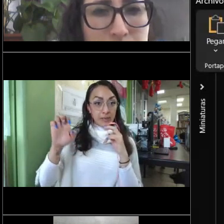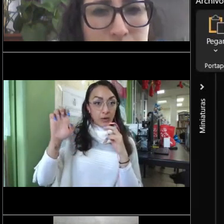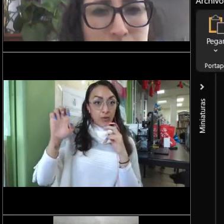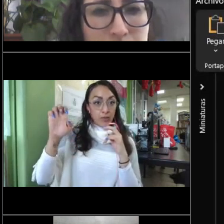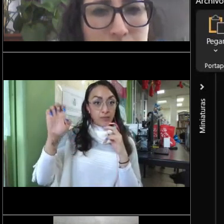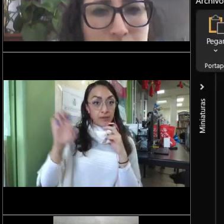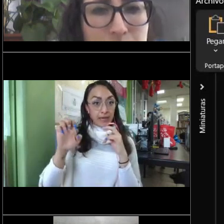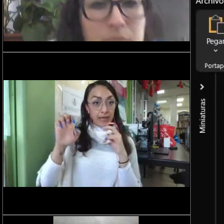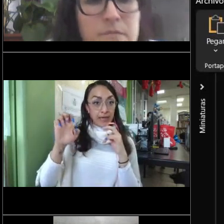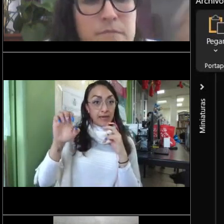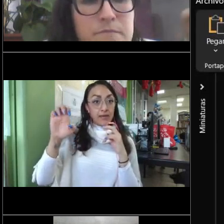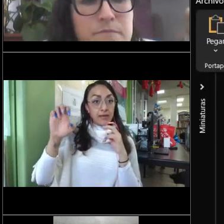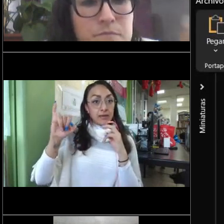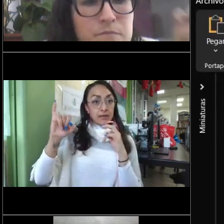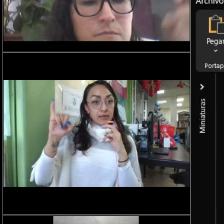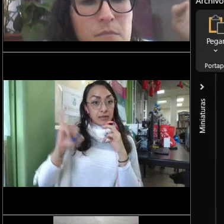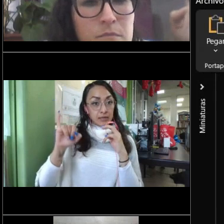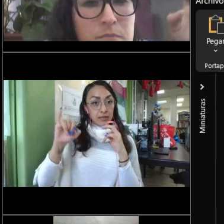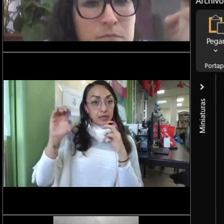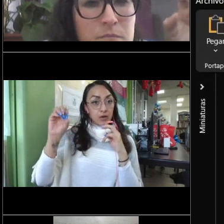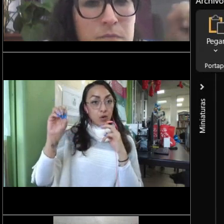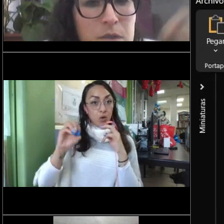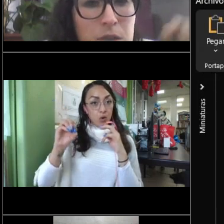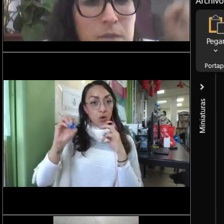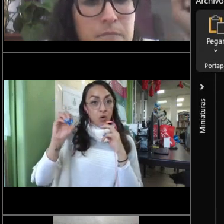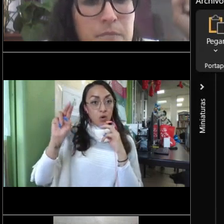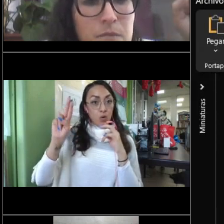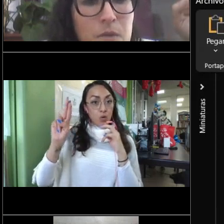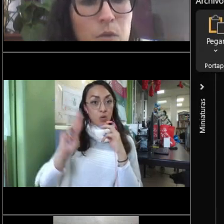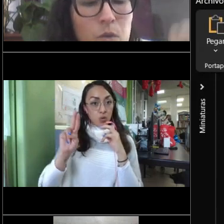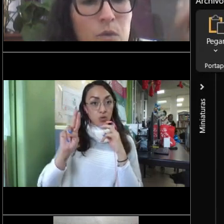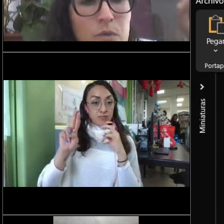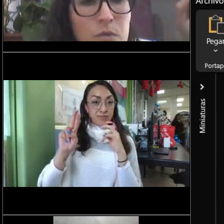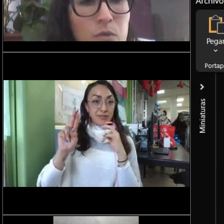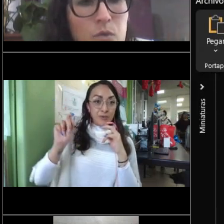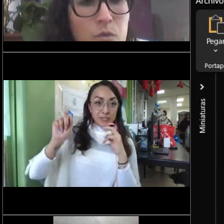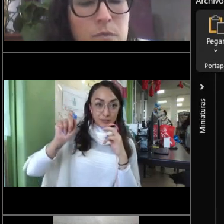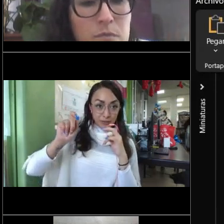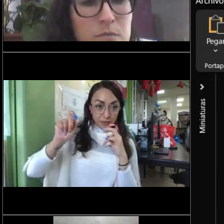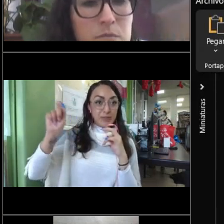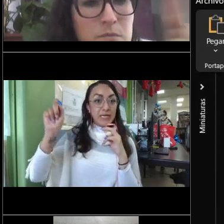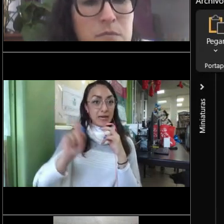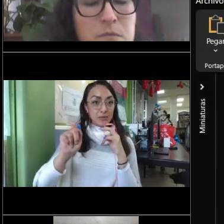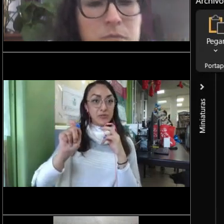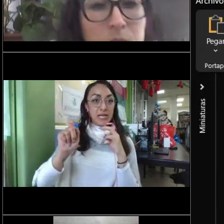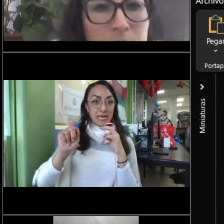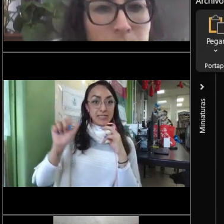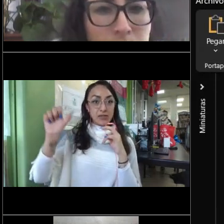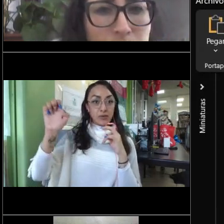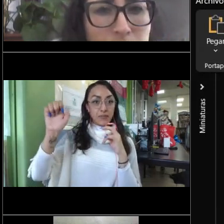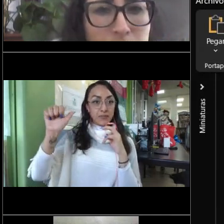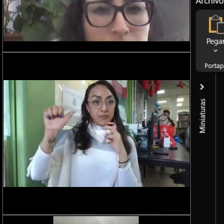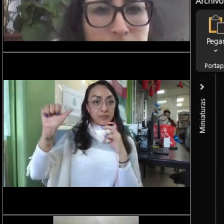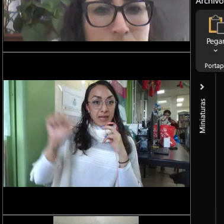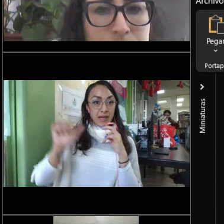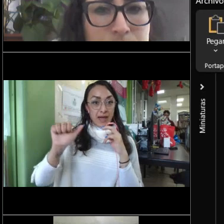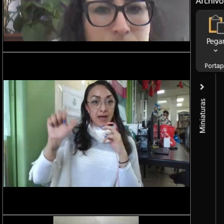movimiento hacia abajo. E, I, O, U. Como si nosotros marcáramos el